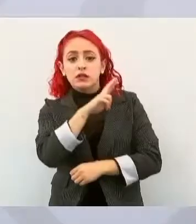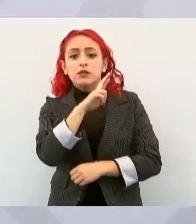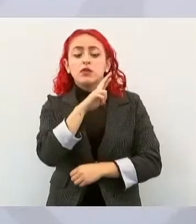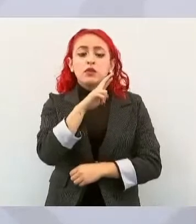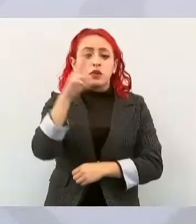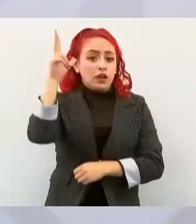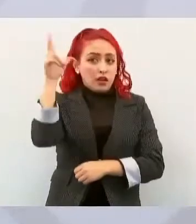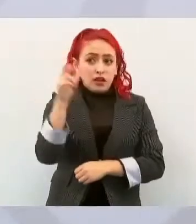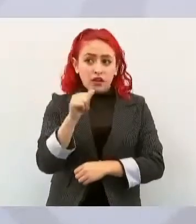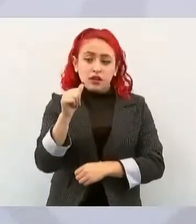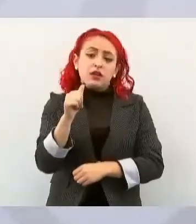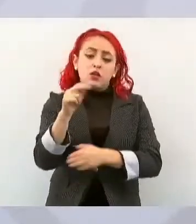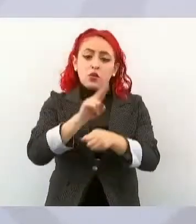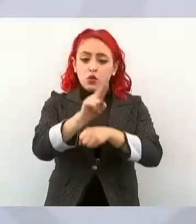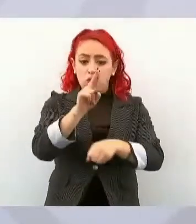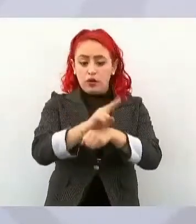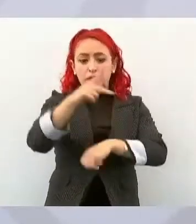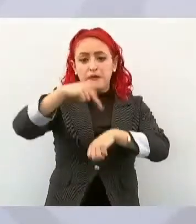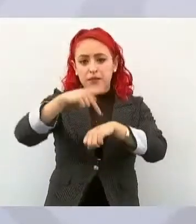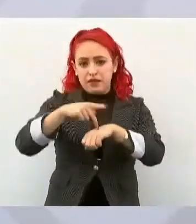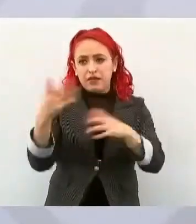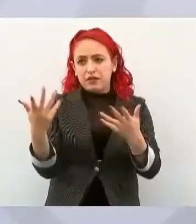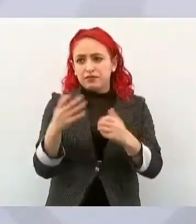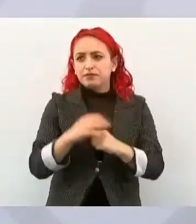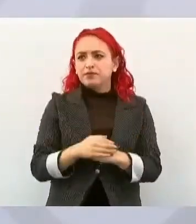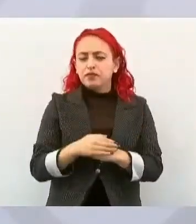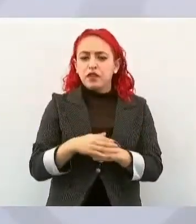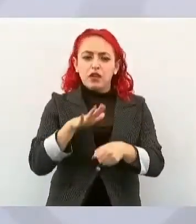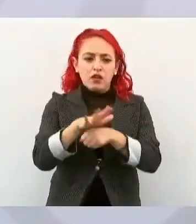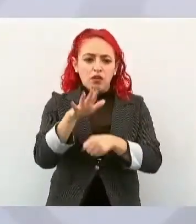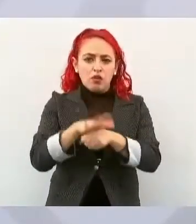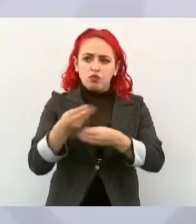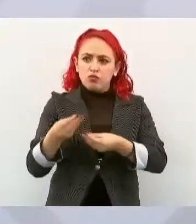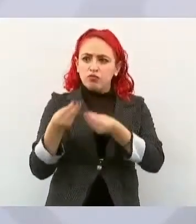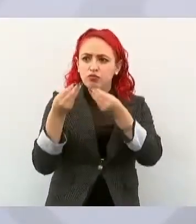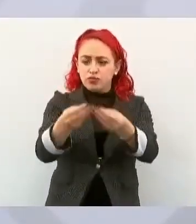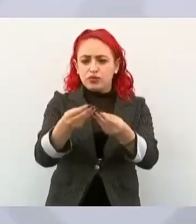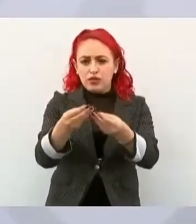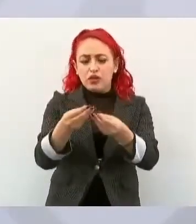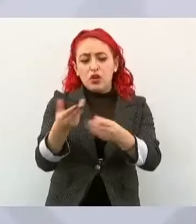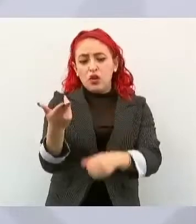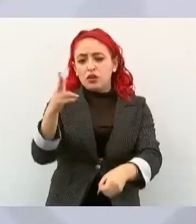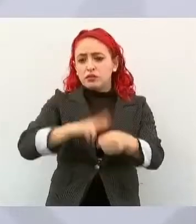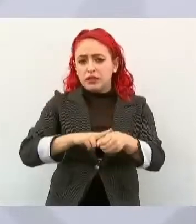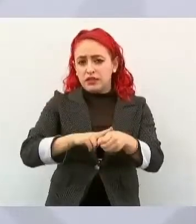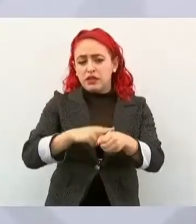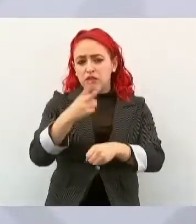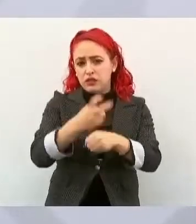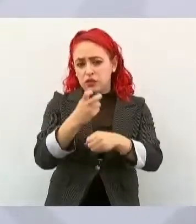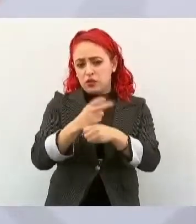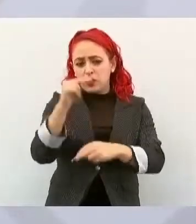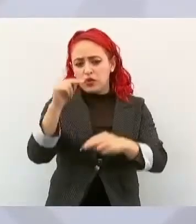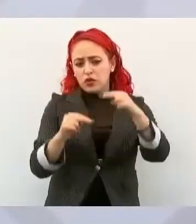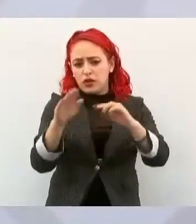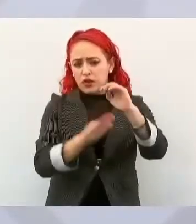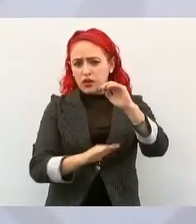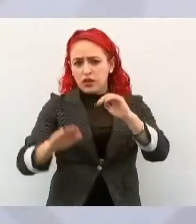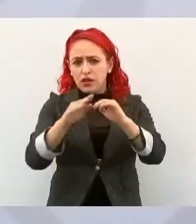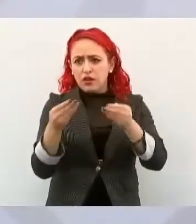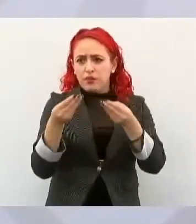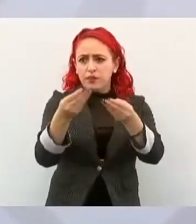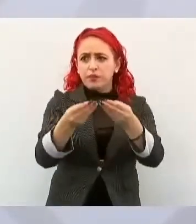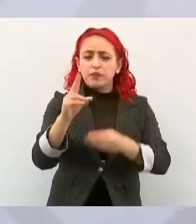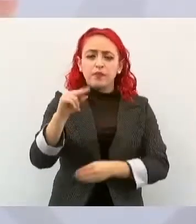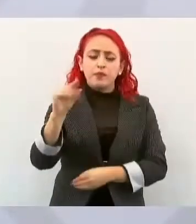Hidalgo y también en La Piedad. Y el abastos emergentes, que sobre todo en los hospitales de segundo nivel, hemos logrado llevarlo